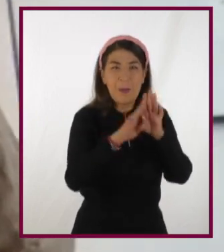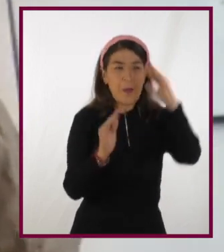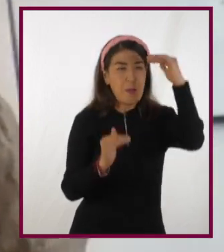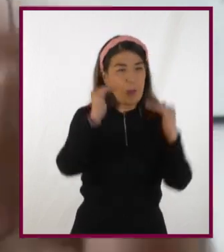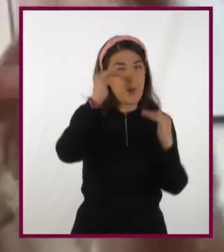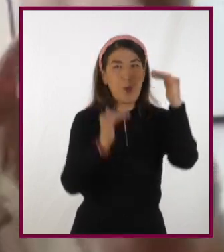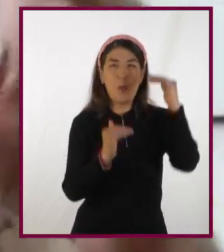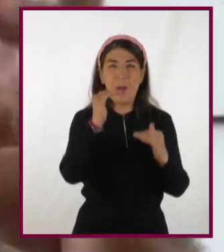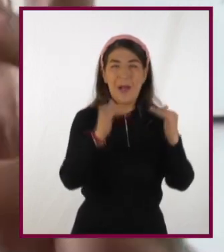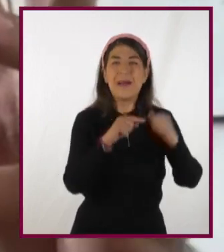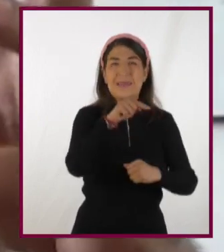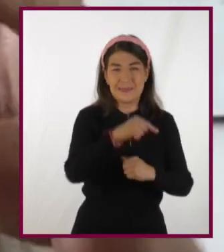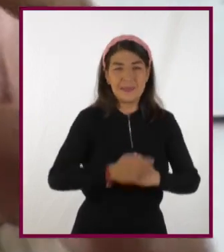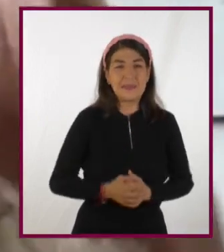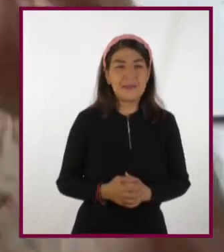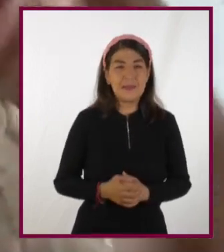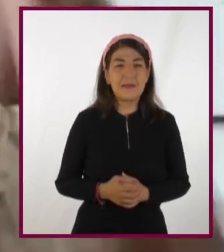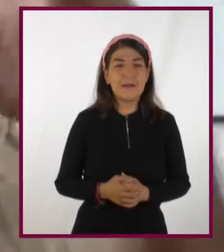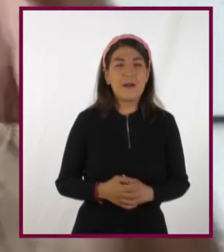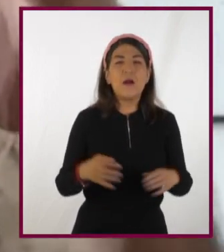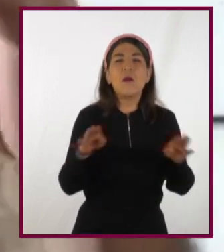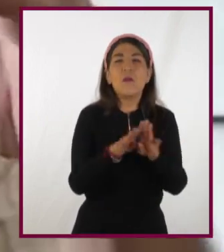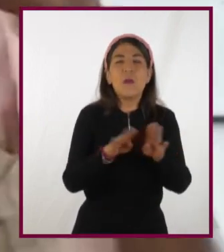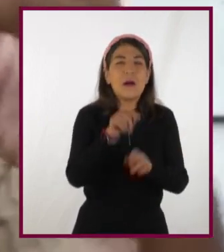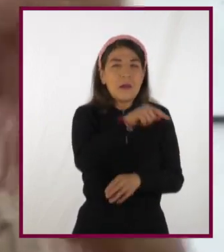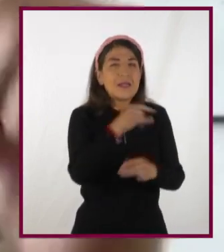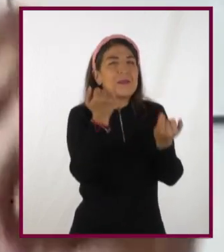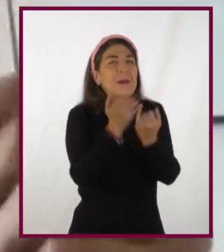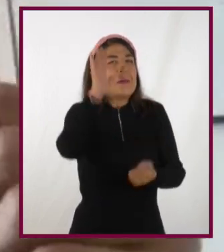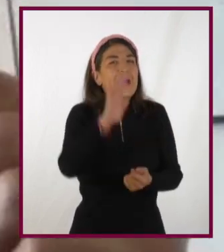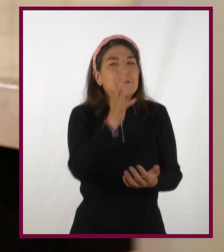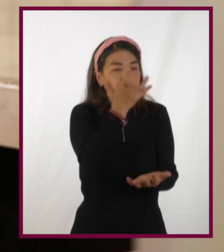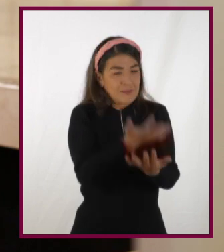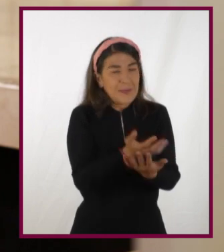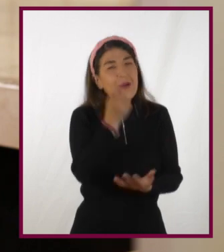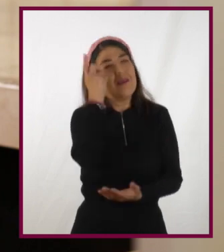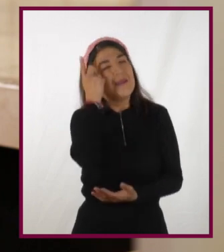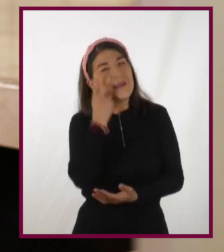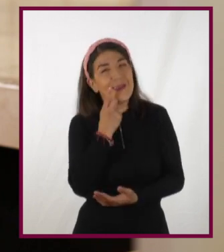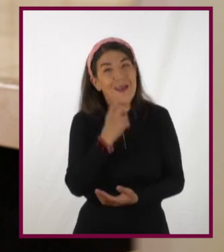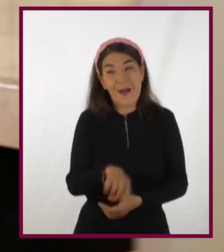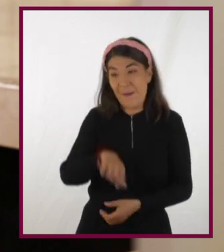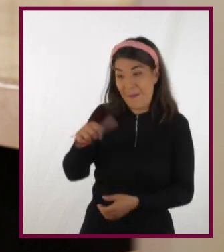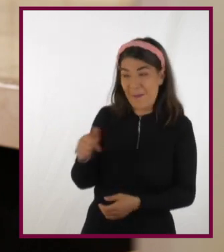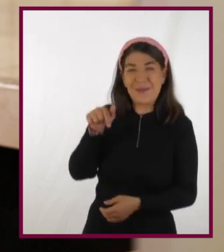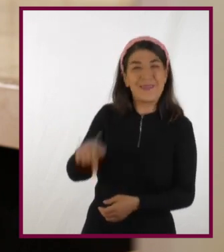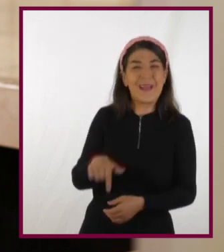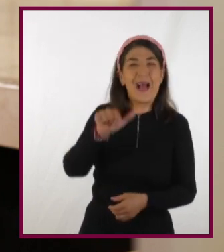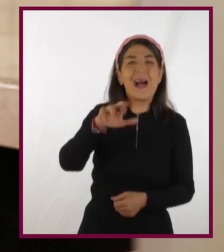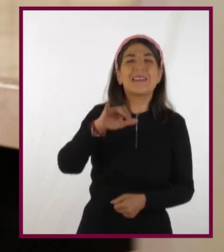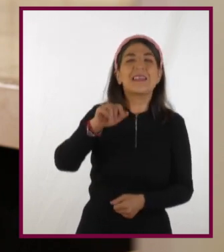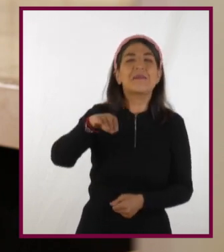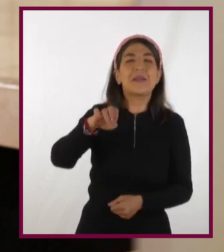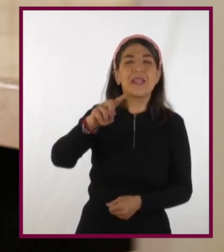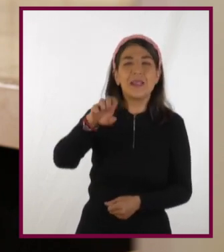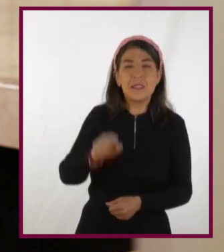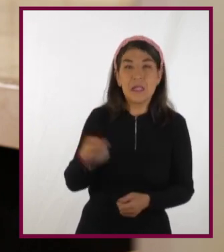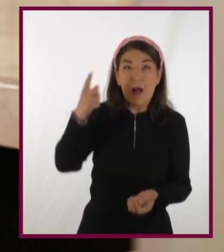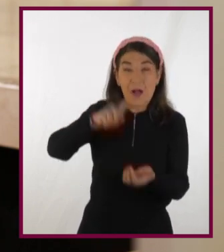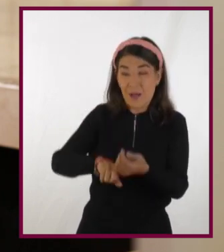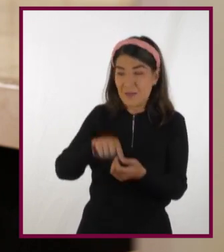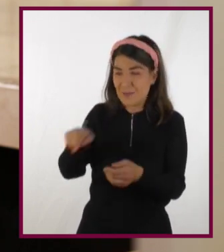cosas. ¿Ok? Pero supone que el fluido está en reposo. Por el otro lado, el principio de Arquímedes dice que si tenemos un